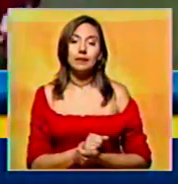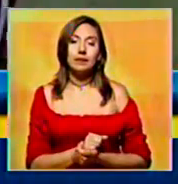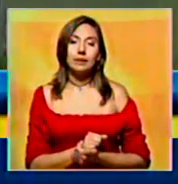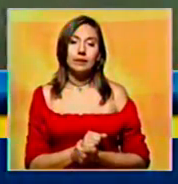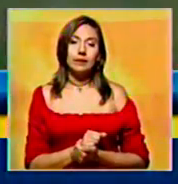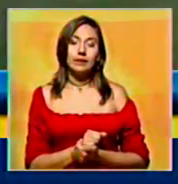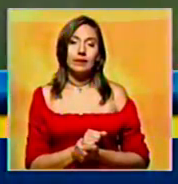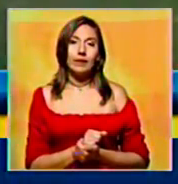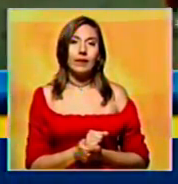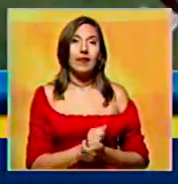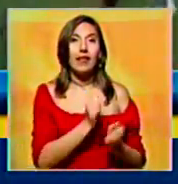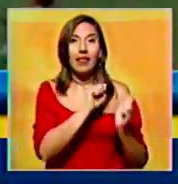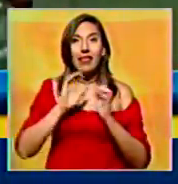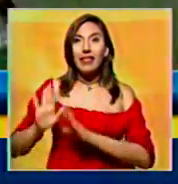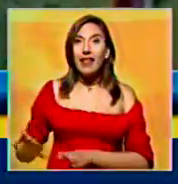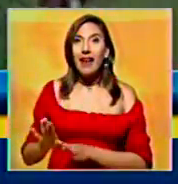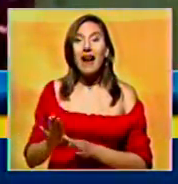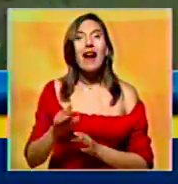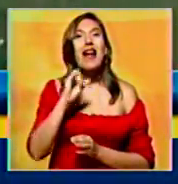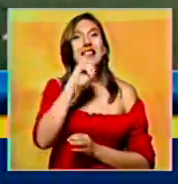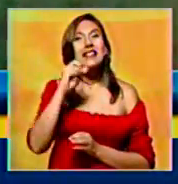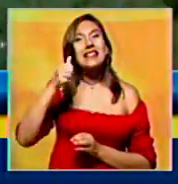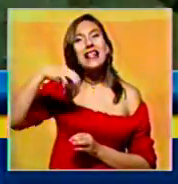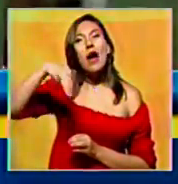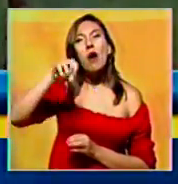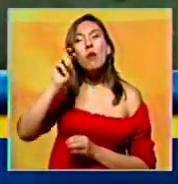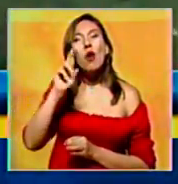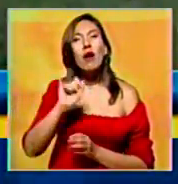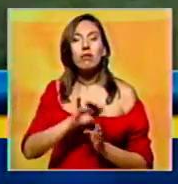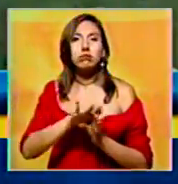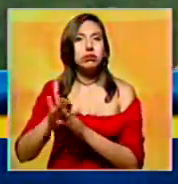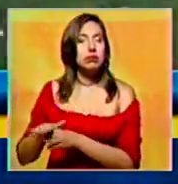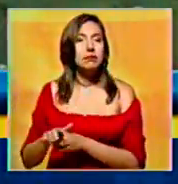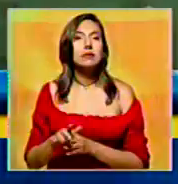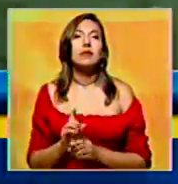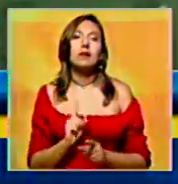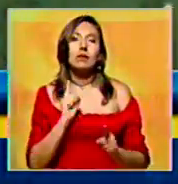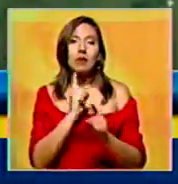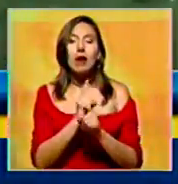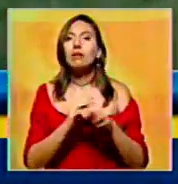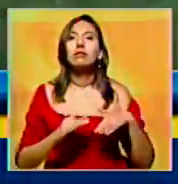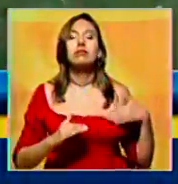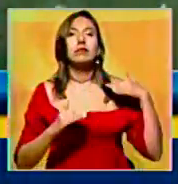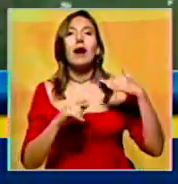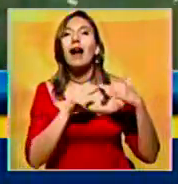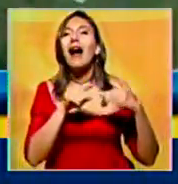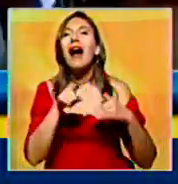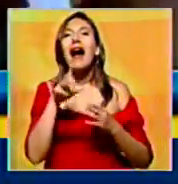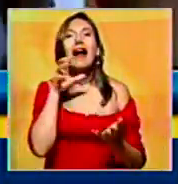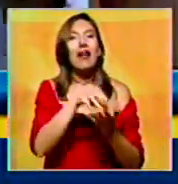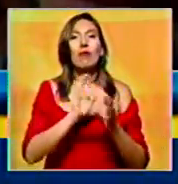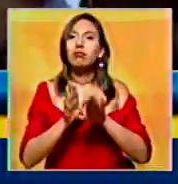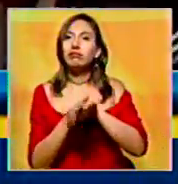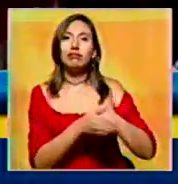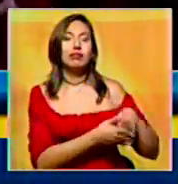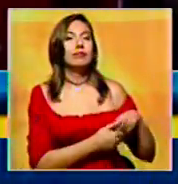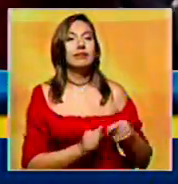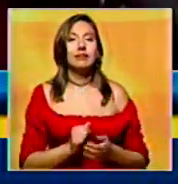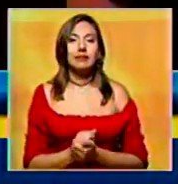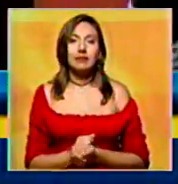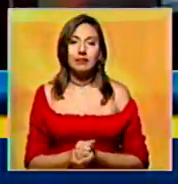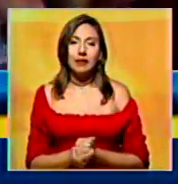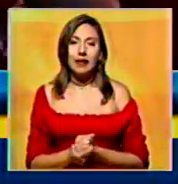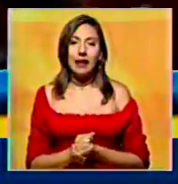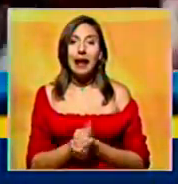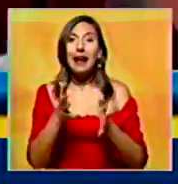tras dejar en semifinales al Zamora, mientras que el cuadro de Eduardo Zaragoza superó al Aragua. La vuelta será el próximo 4 de diciembre en Caracas. El ganador